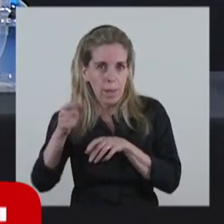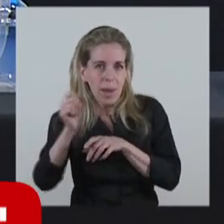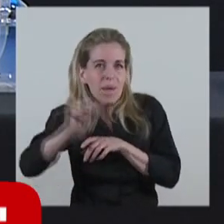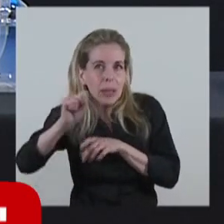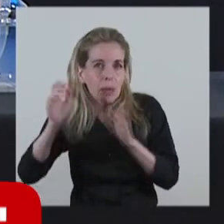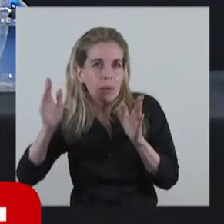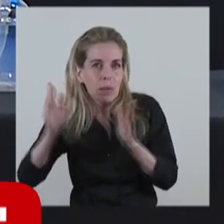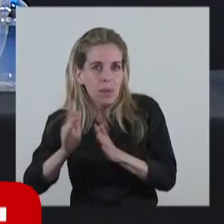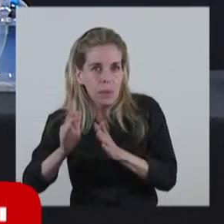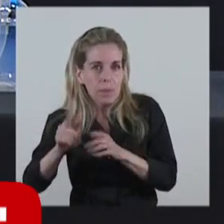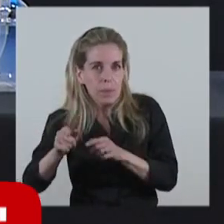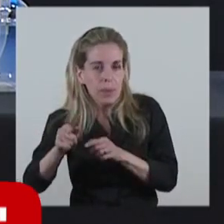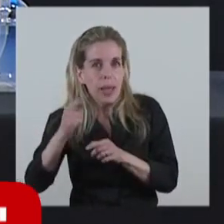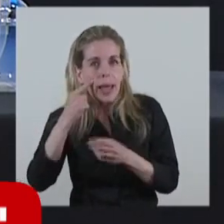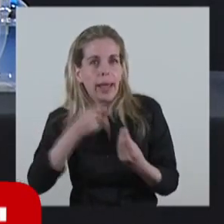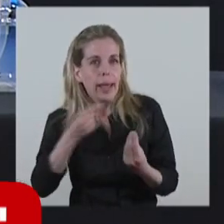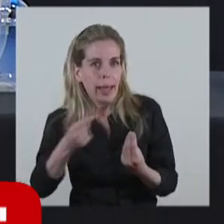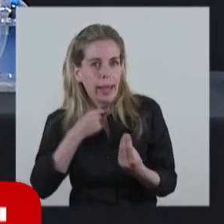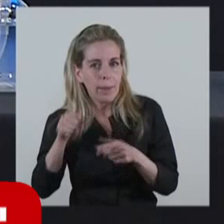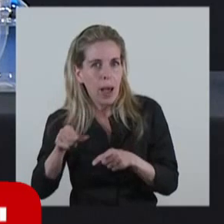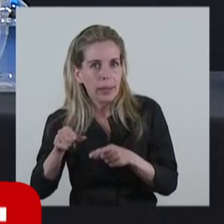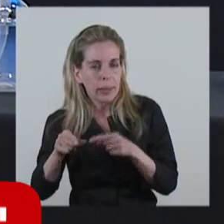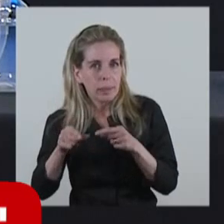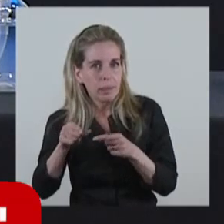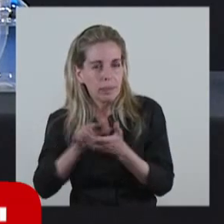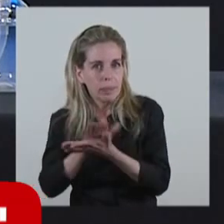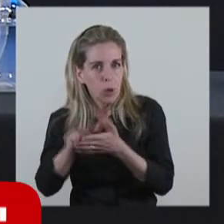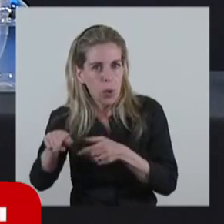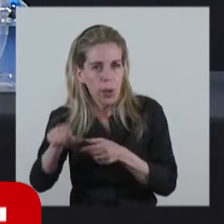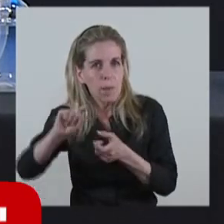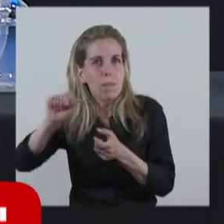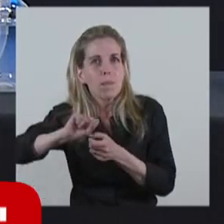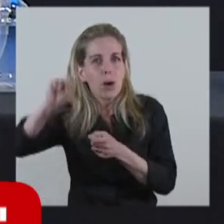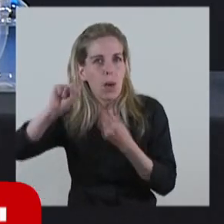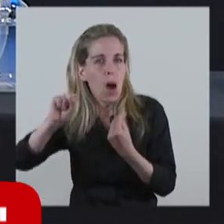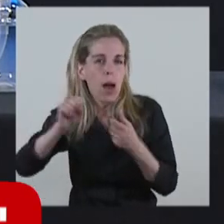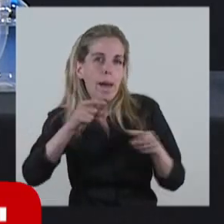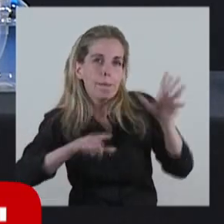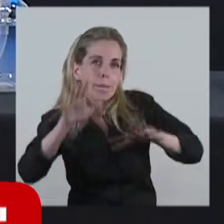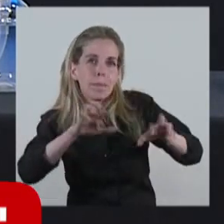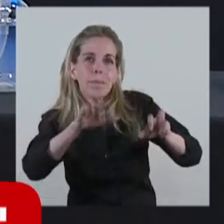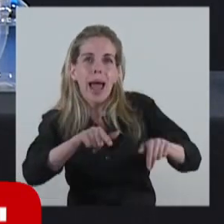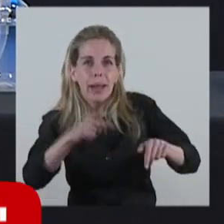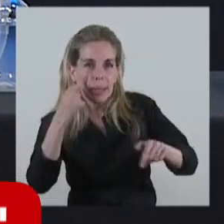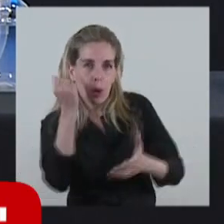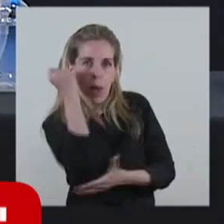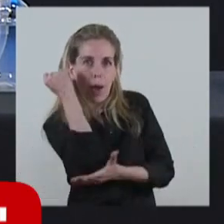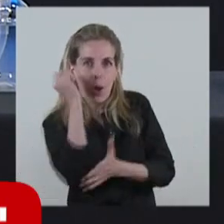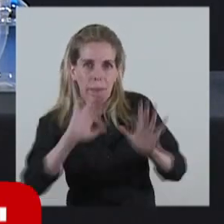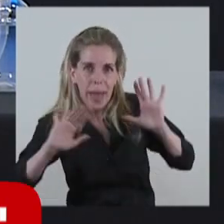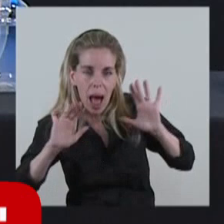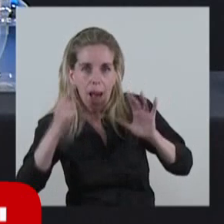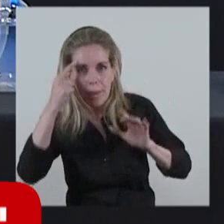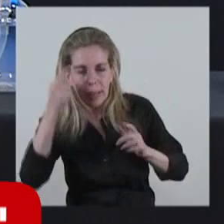forma en que se busca continuar atacando la inflación es con un esquema de políticas macroeconómicas consistentes entre lo fiscal y